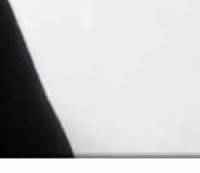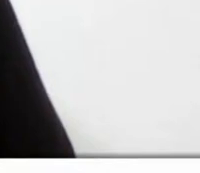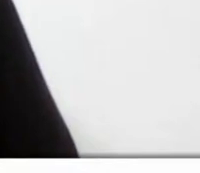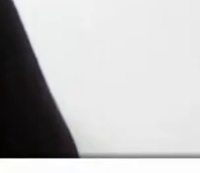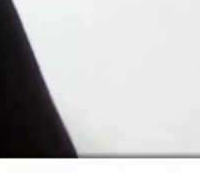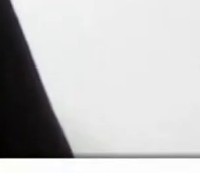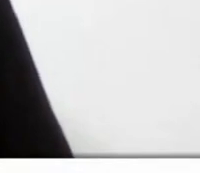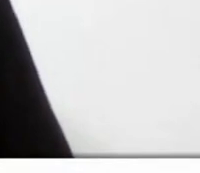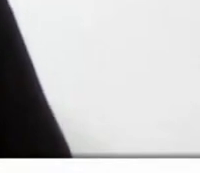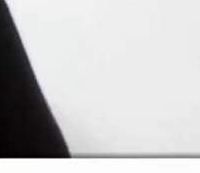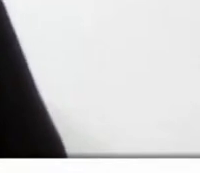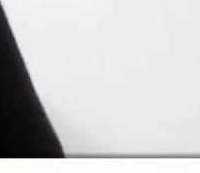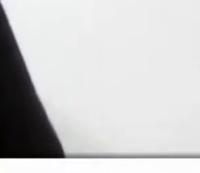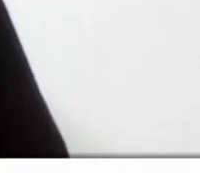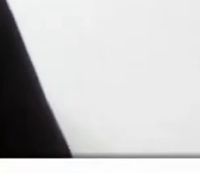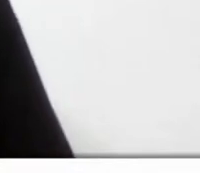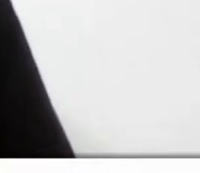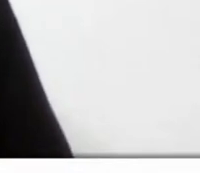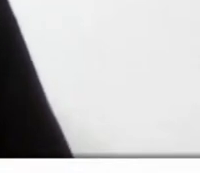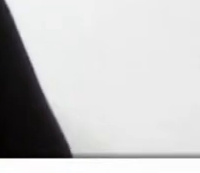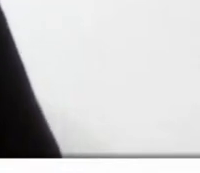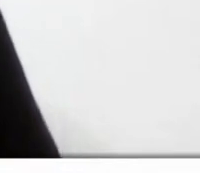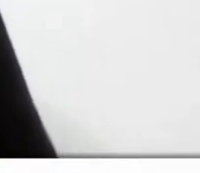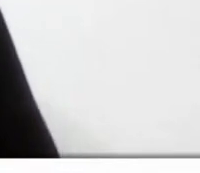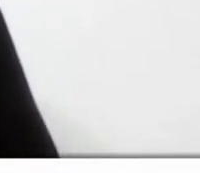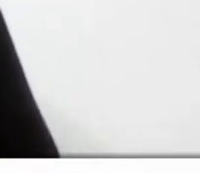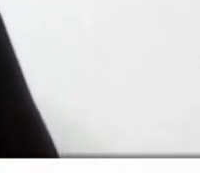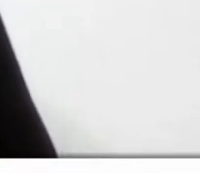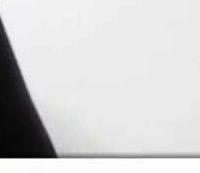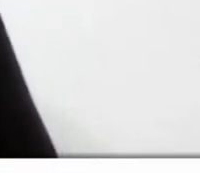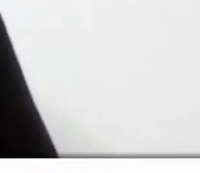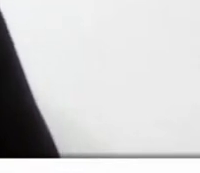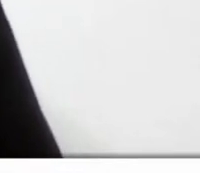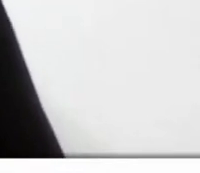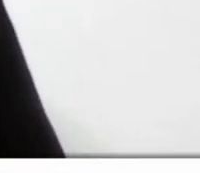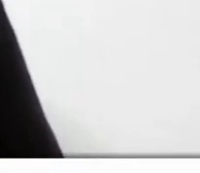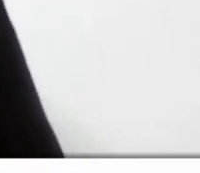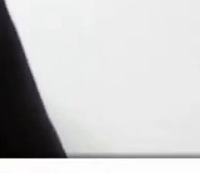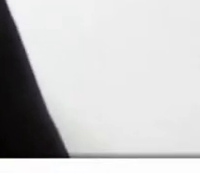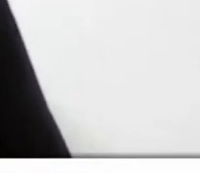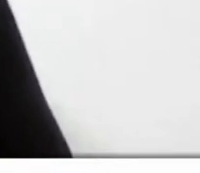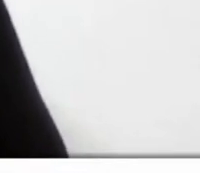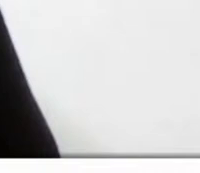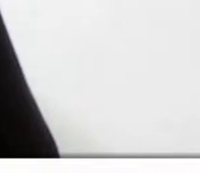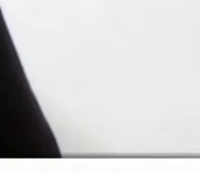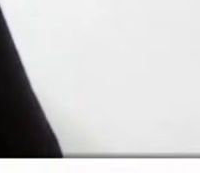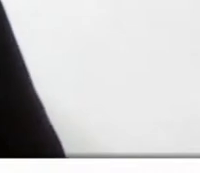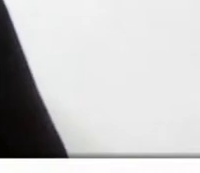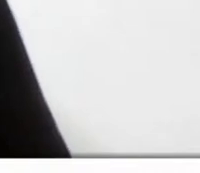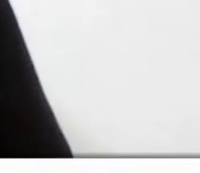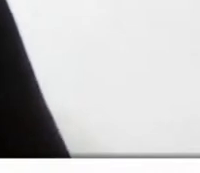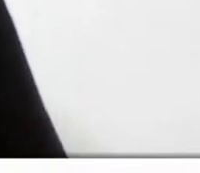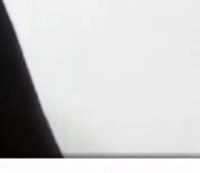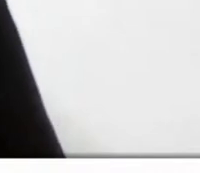Lo que presentamos hoy, y agradezco a mis pares que hayan acompañado con su voto, es un pedido de informe